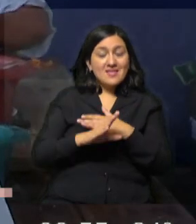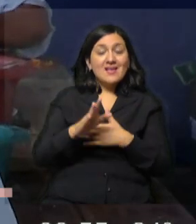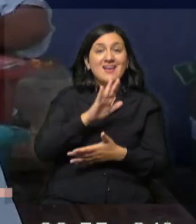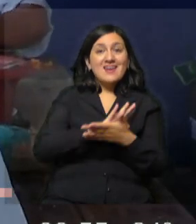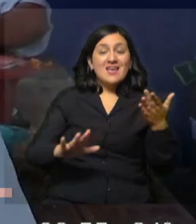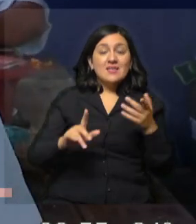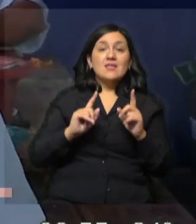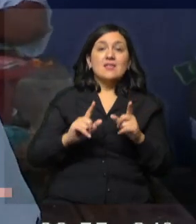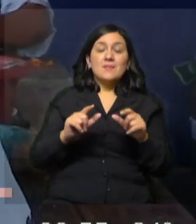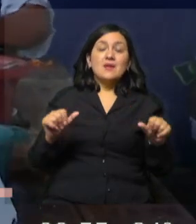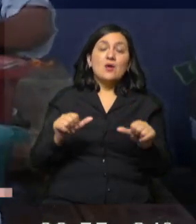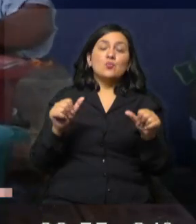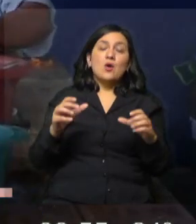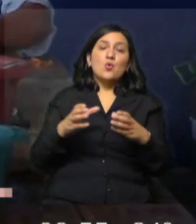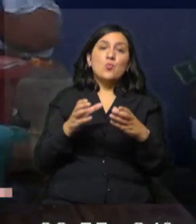8, Patanes,